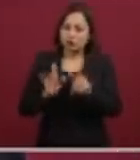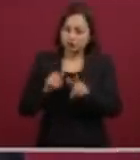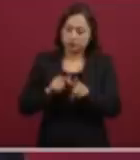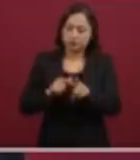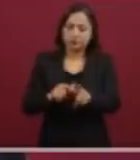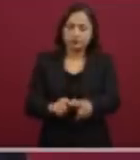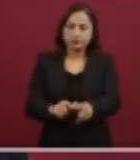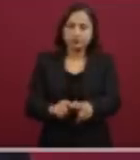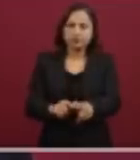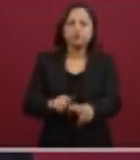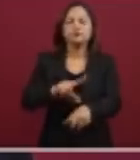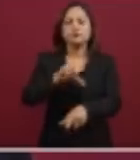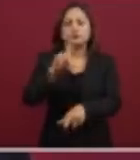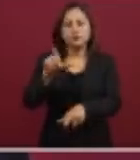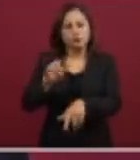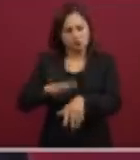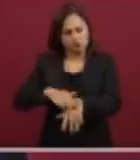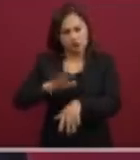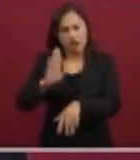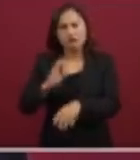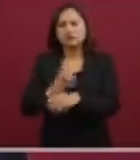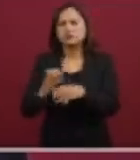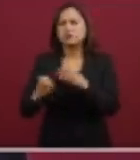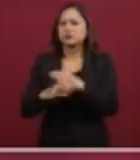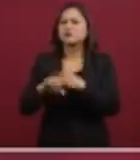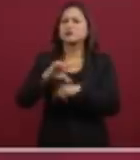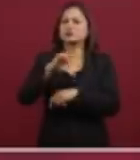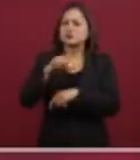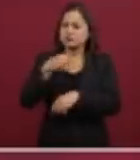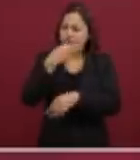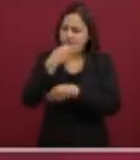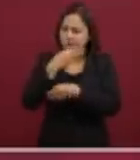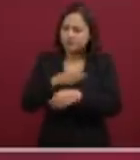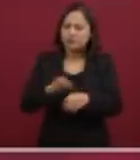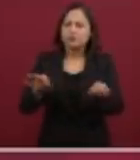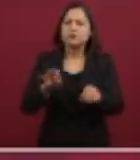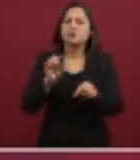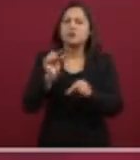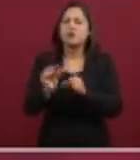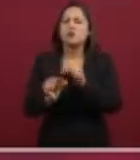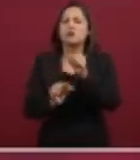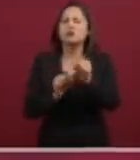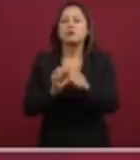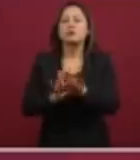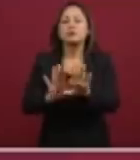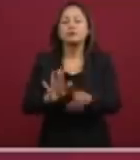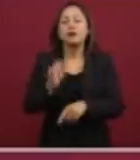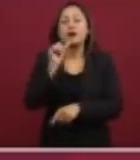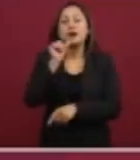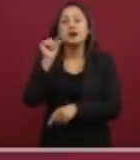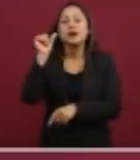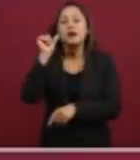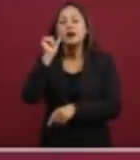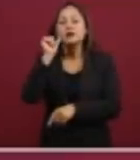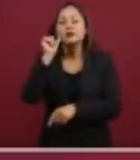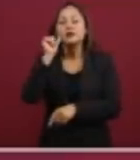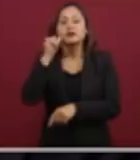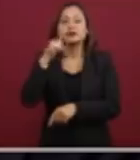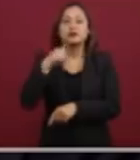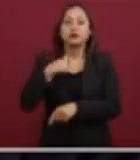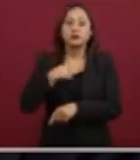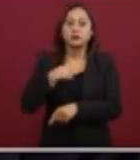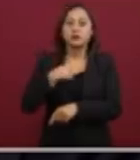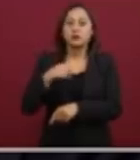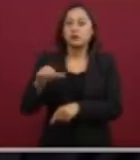poco. Ayer me reuní con los integrantes de